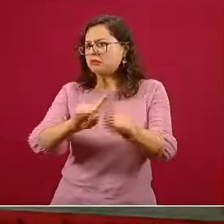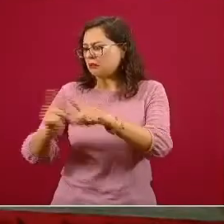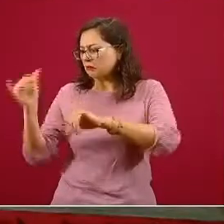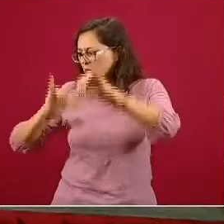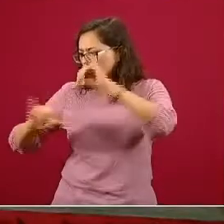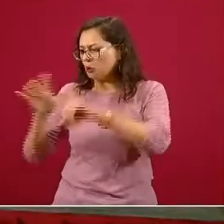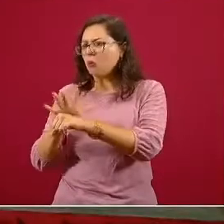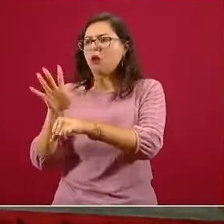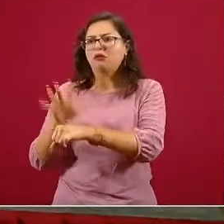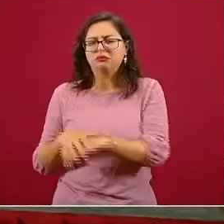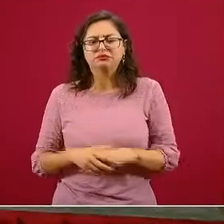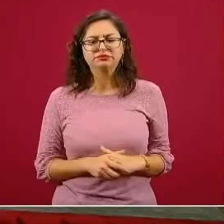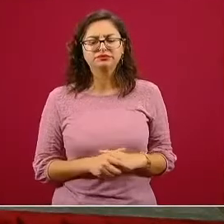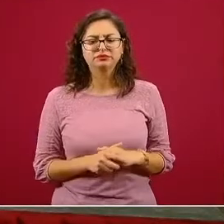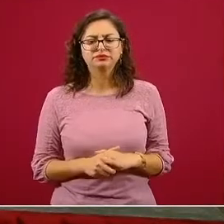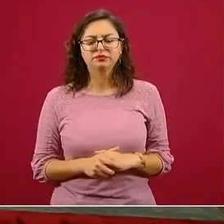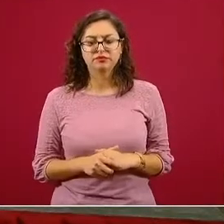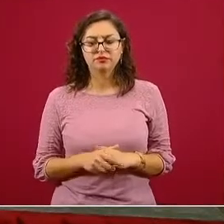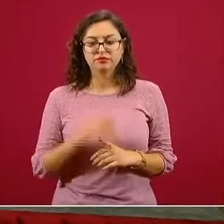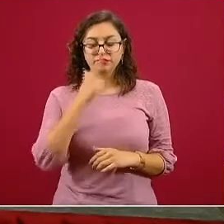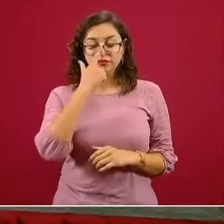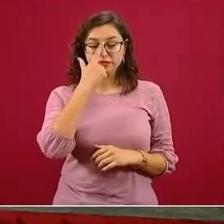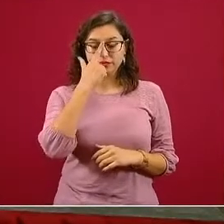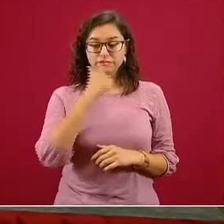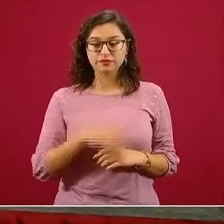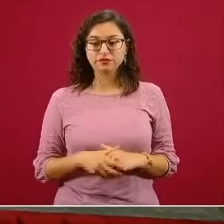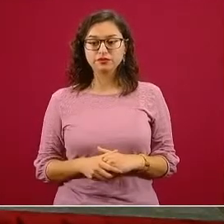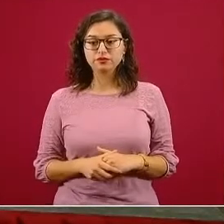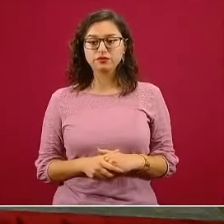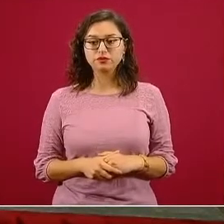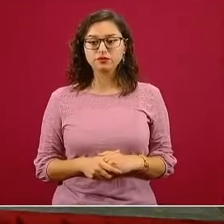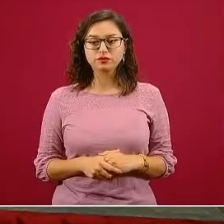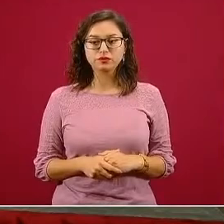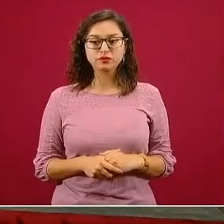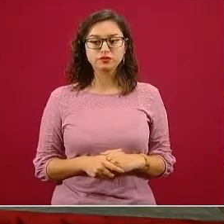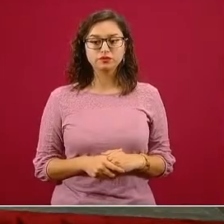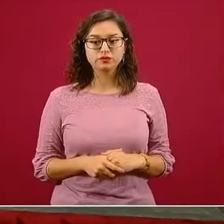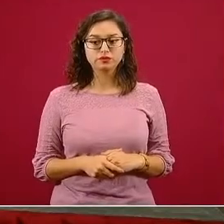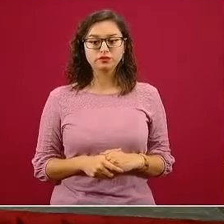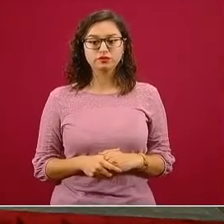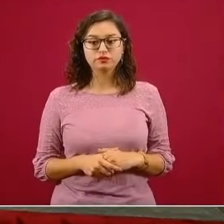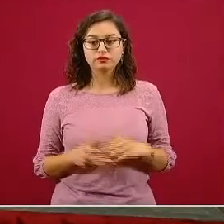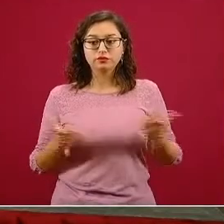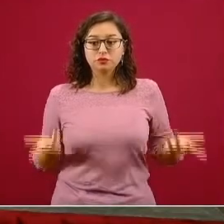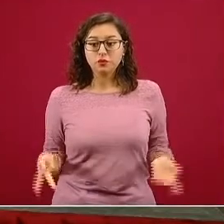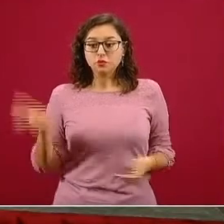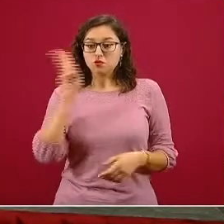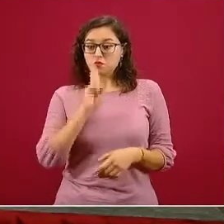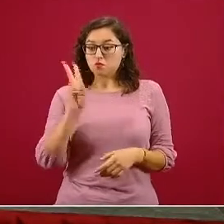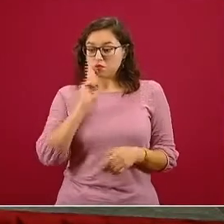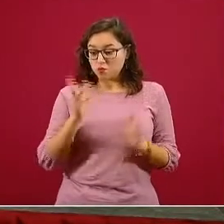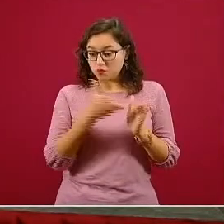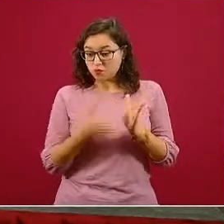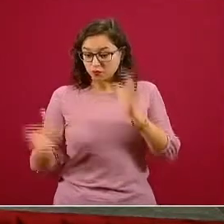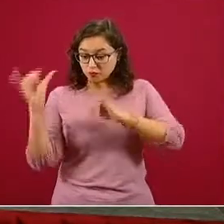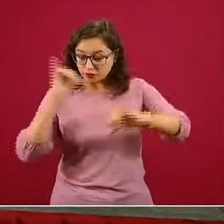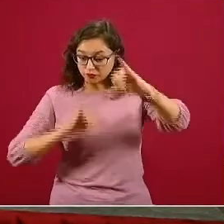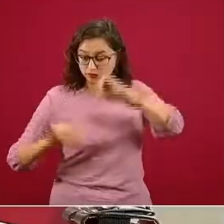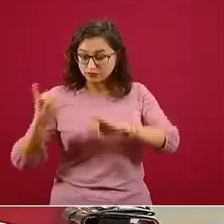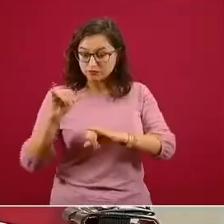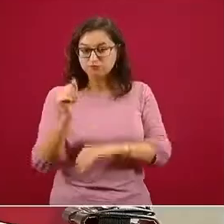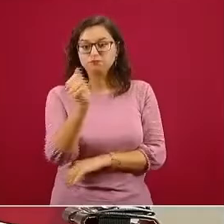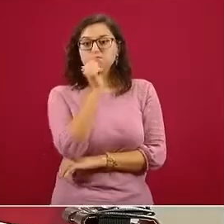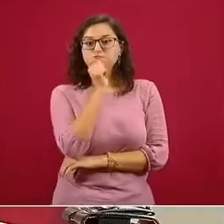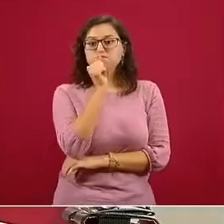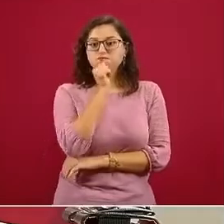Gracias, Fernanda. Bueno, lo primero es que los resultados de la prueba piloto no los hemos procesado, pero toda nuestra información está en esa